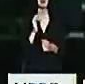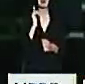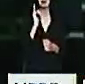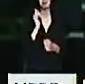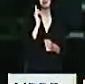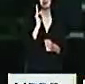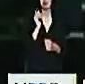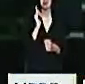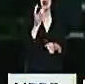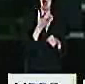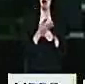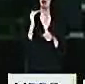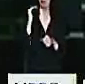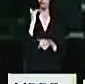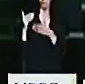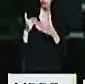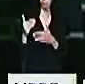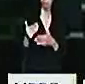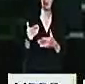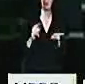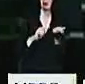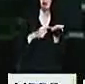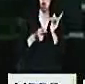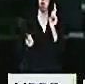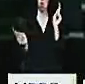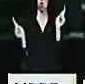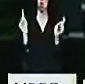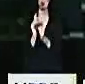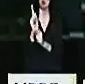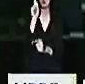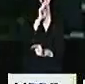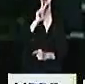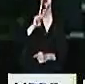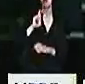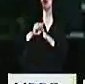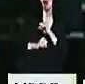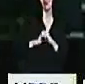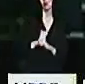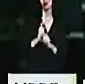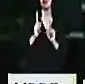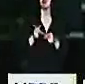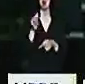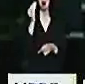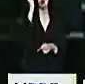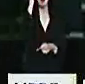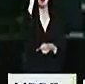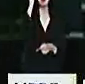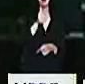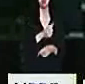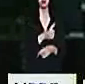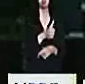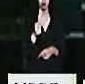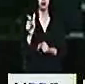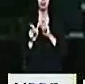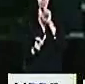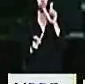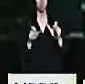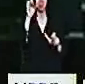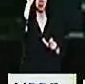una aceleración de la transformación digital en esos últimos 2 años, tenemos que recordar que no todas las personas tienen el